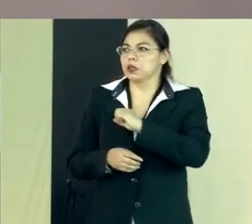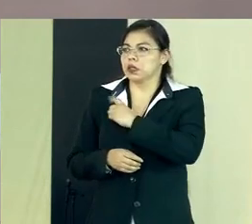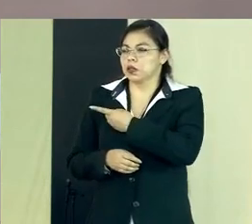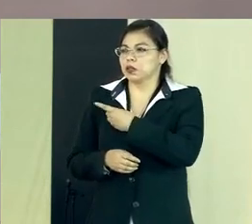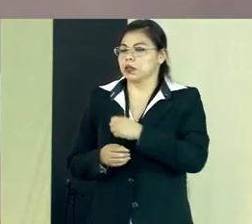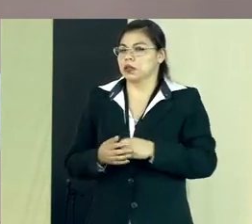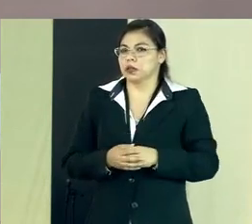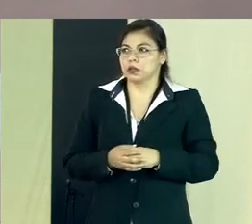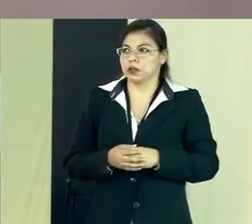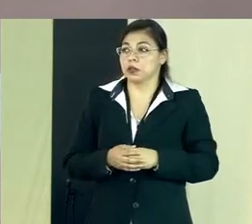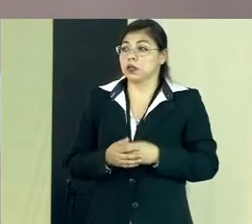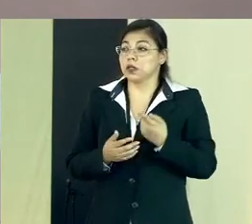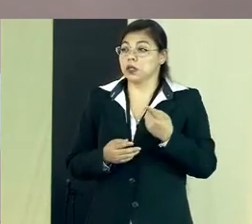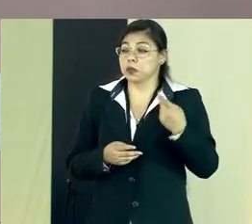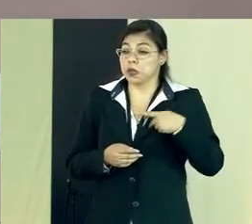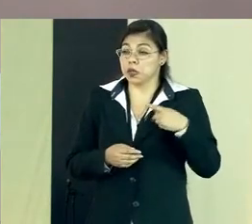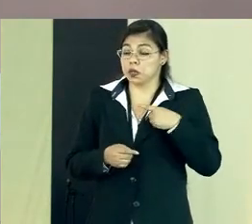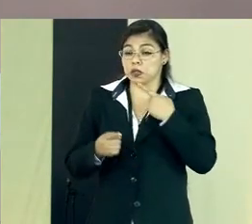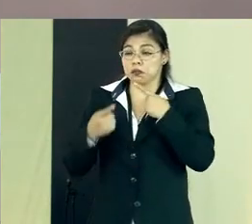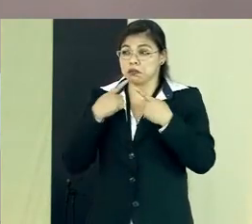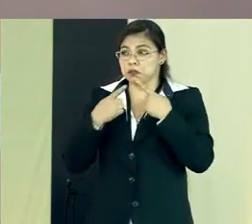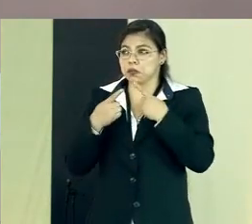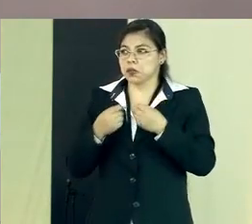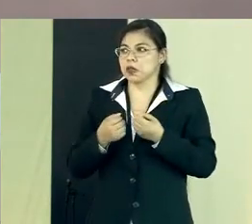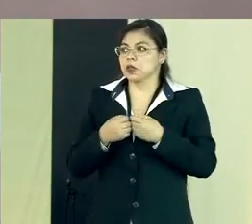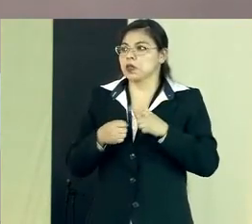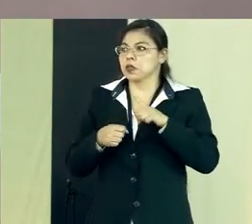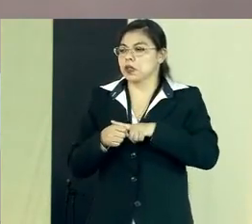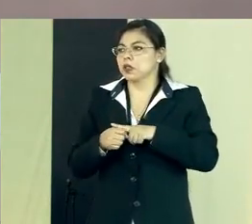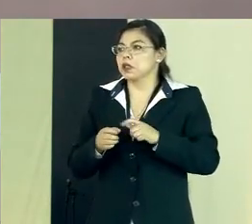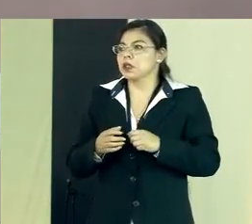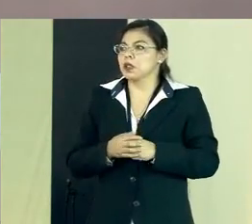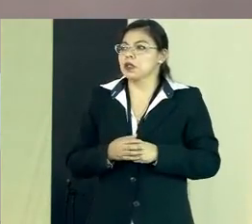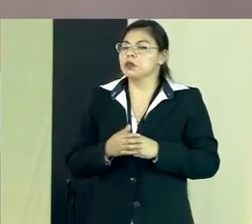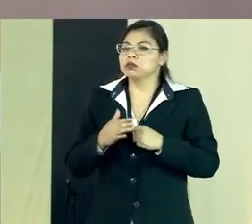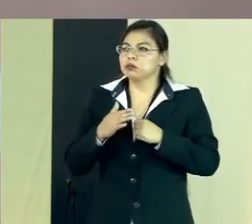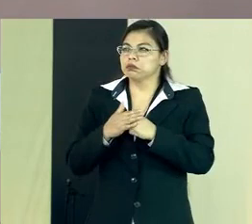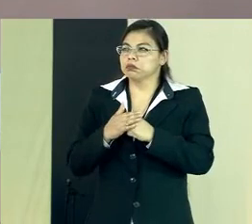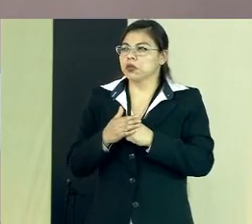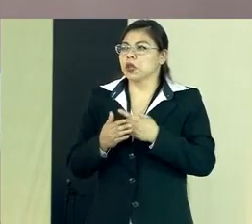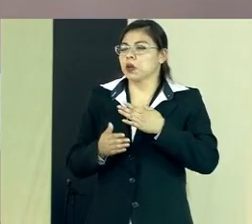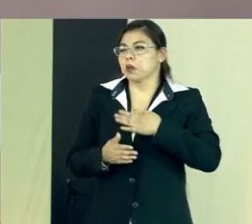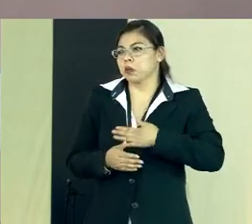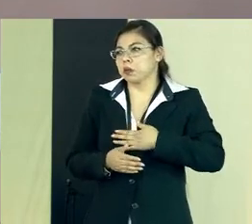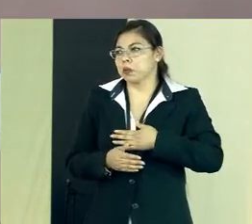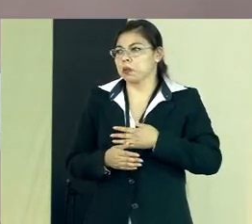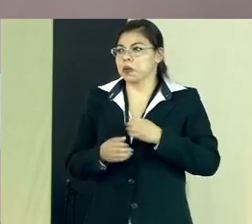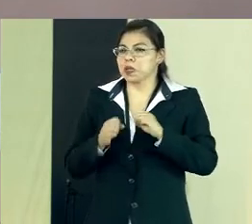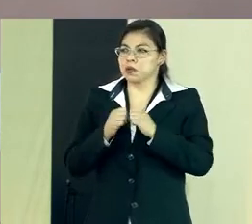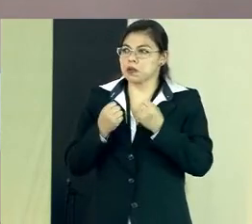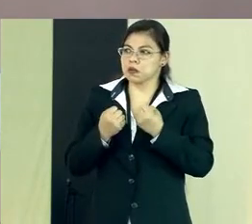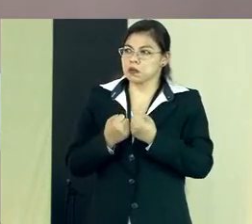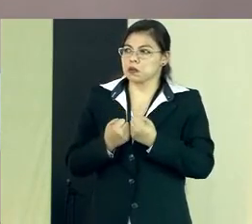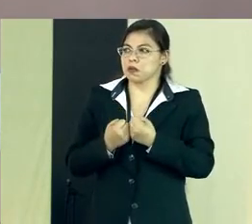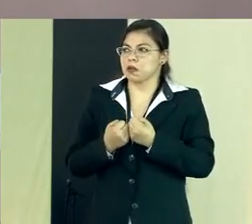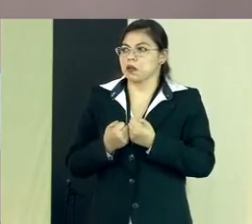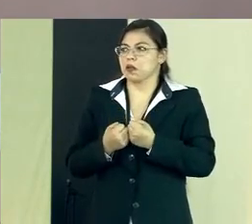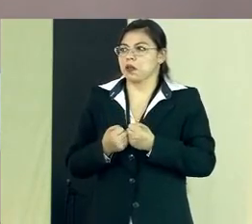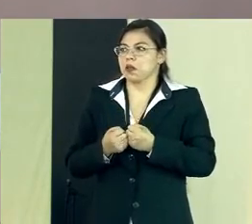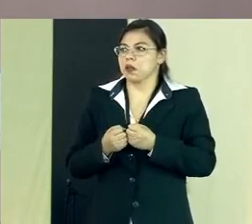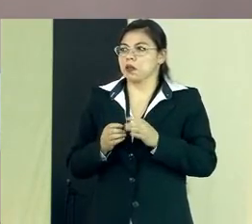los comentaristas sociales reforzaron y justifican el sistema roto mediante